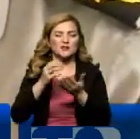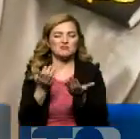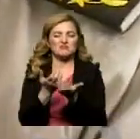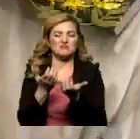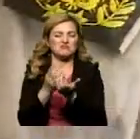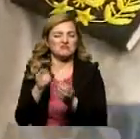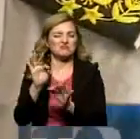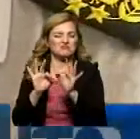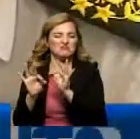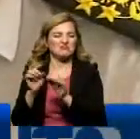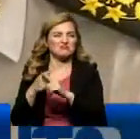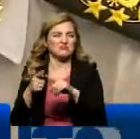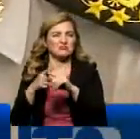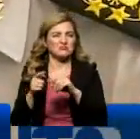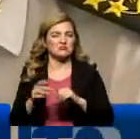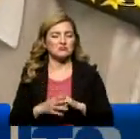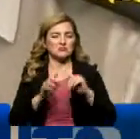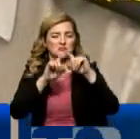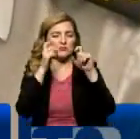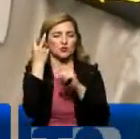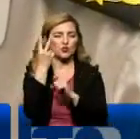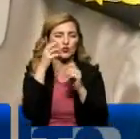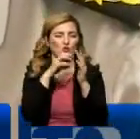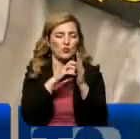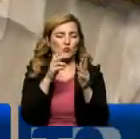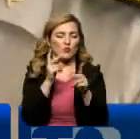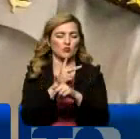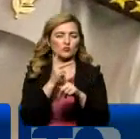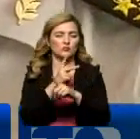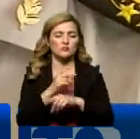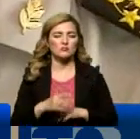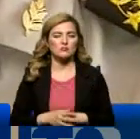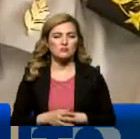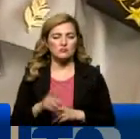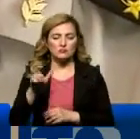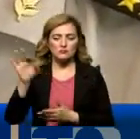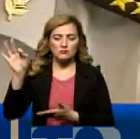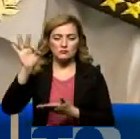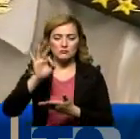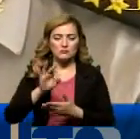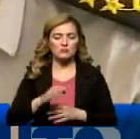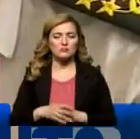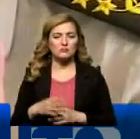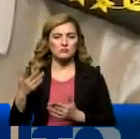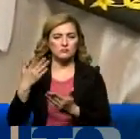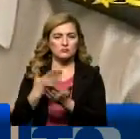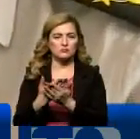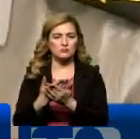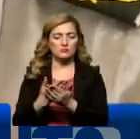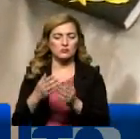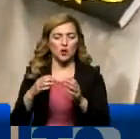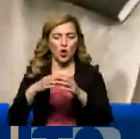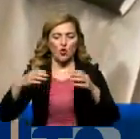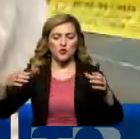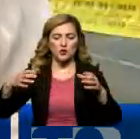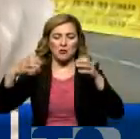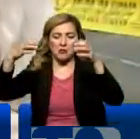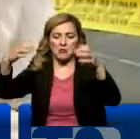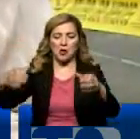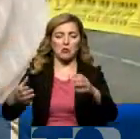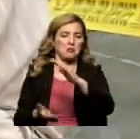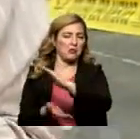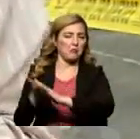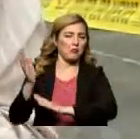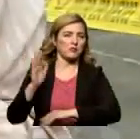está identificada 2 de las empresas, de los productos. El representante de la empresa llegó, dejó su contenedor y se fue. Esta